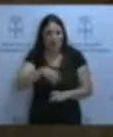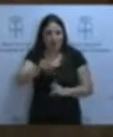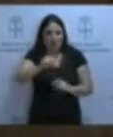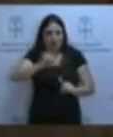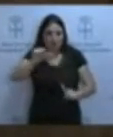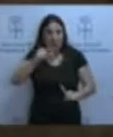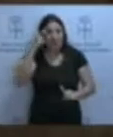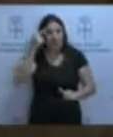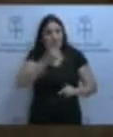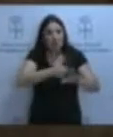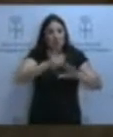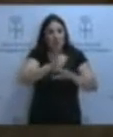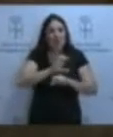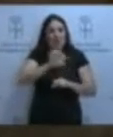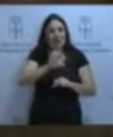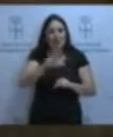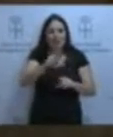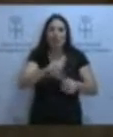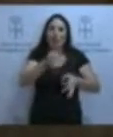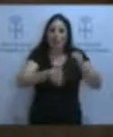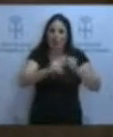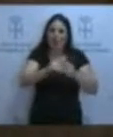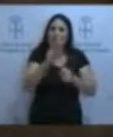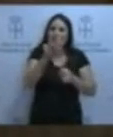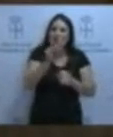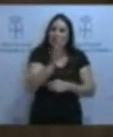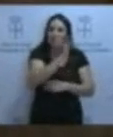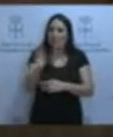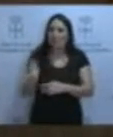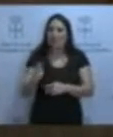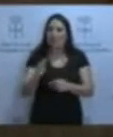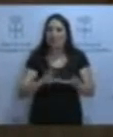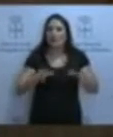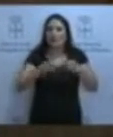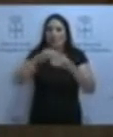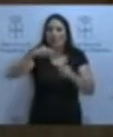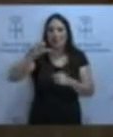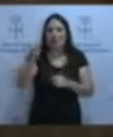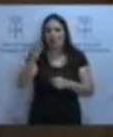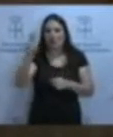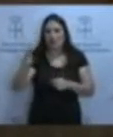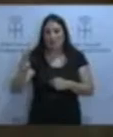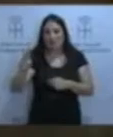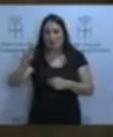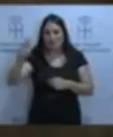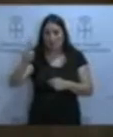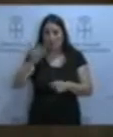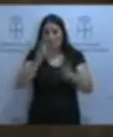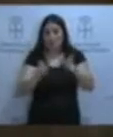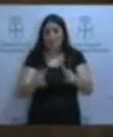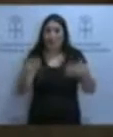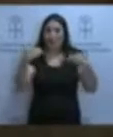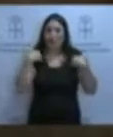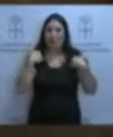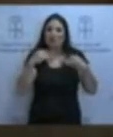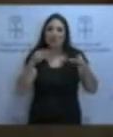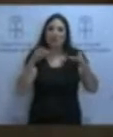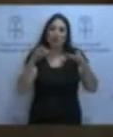juzgar ese fraude del IVA y que va a haber imputaciones de la Corporación Massaveu a los responsables y consejeros delegados. Eso es lo que dice el